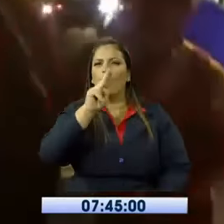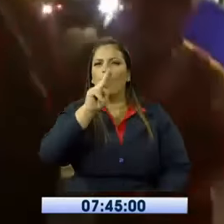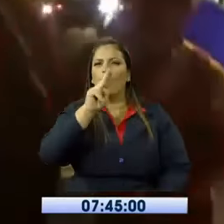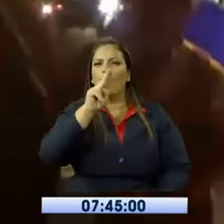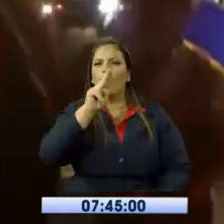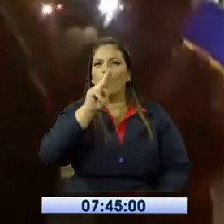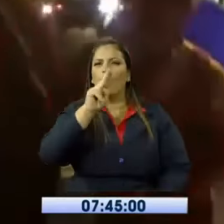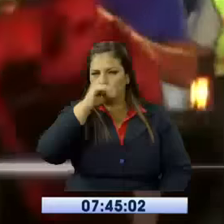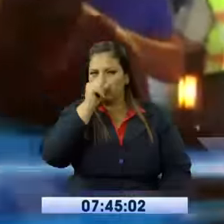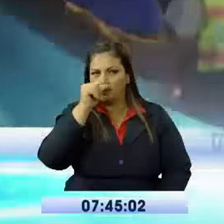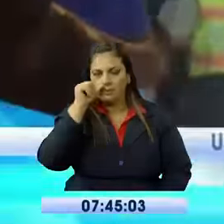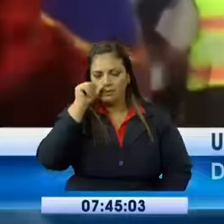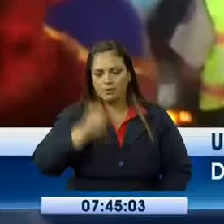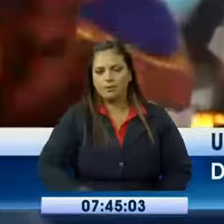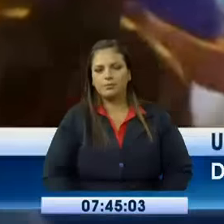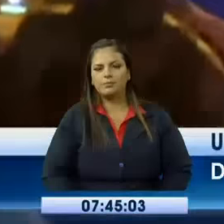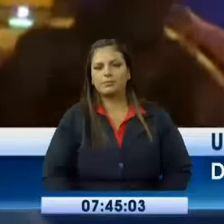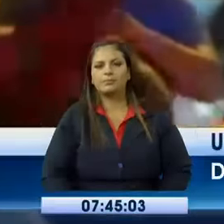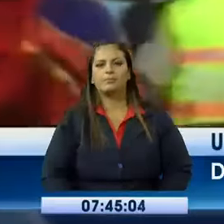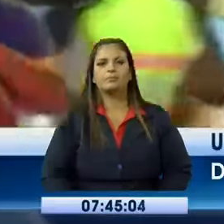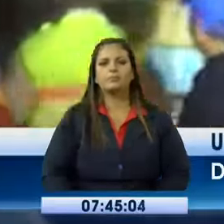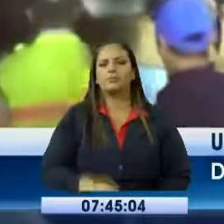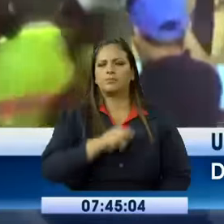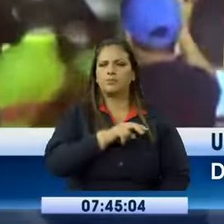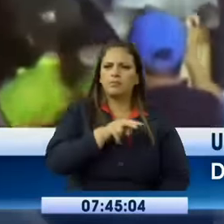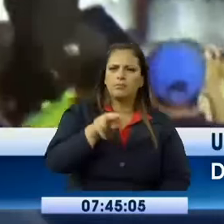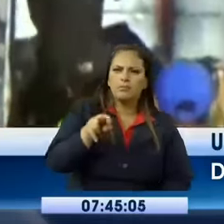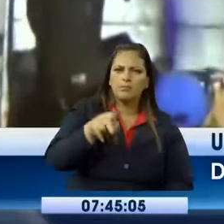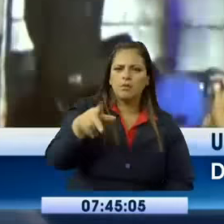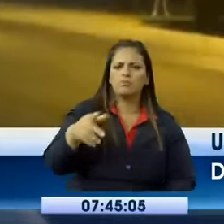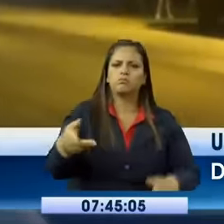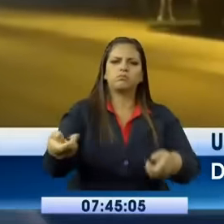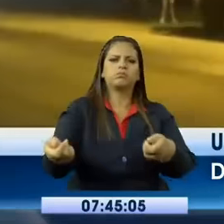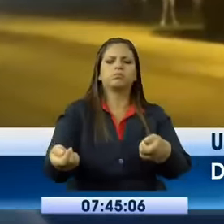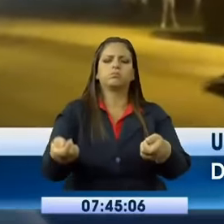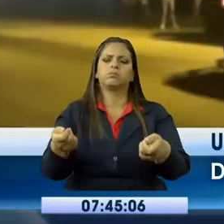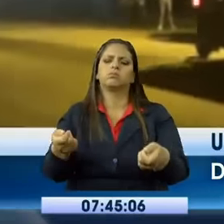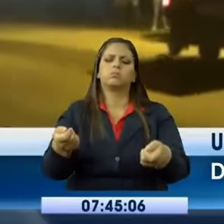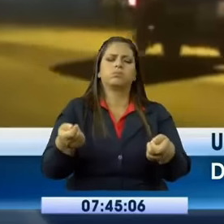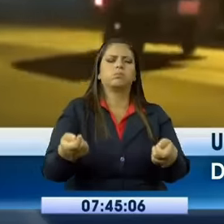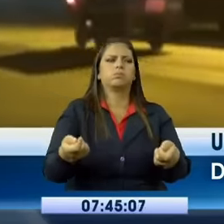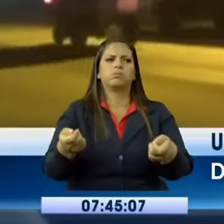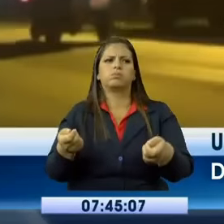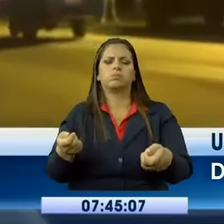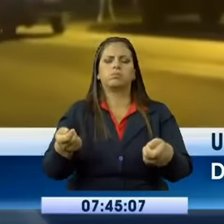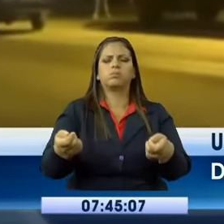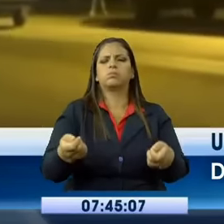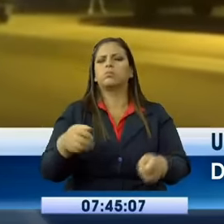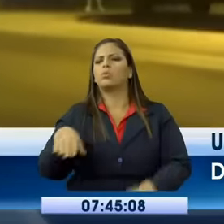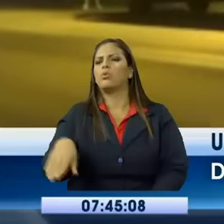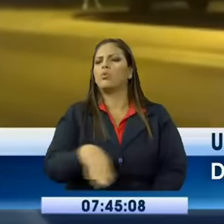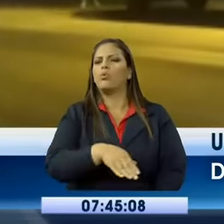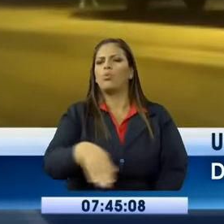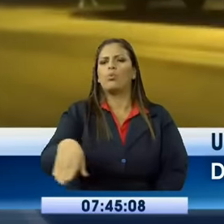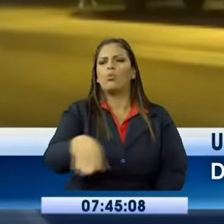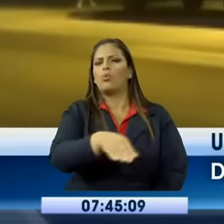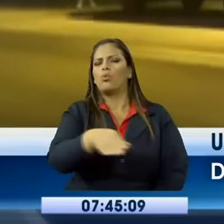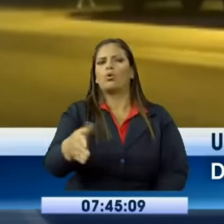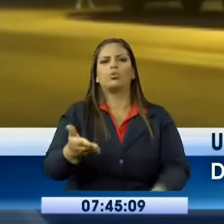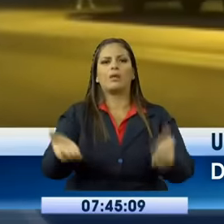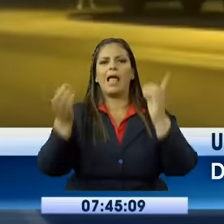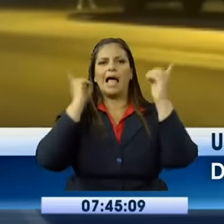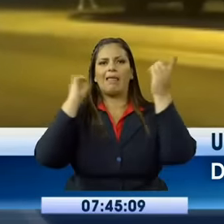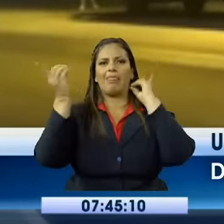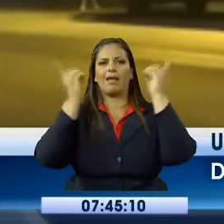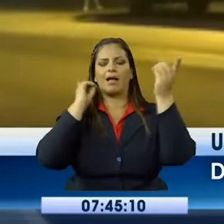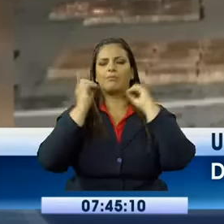Esmeraldas de un vehículo que transportaba un millonario pero prohibido cargamento. Cuando el pesado automotor circulaba por la vía Tonsupa-Tacames,